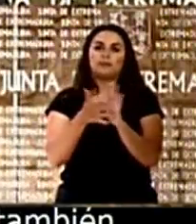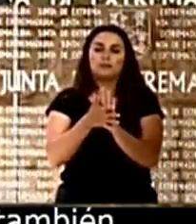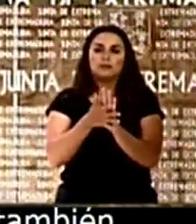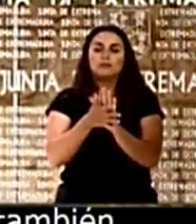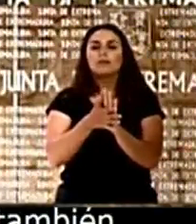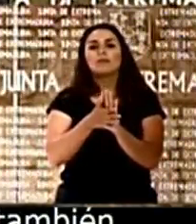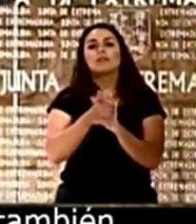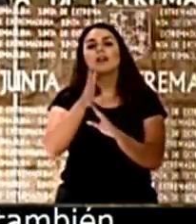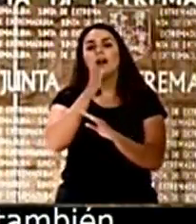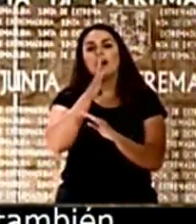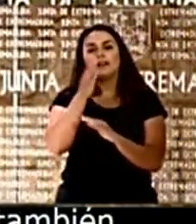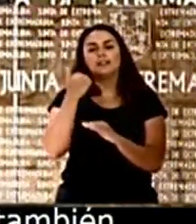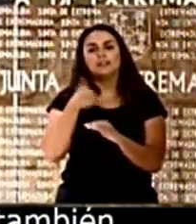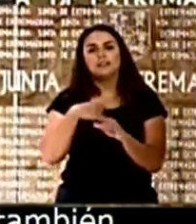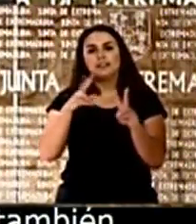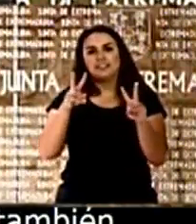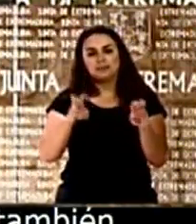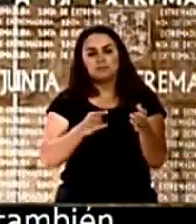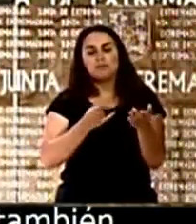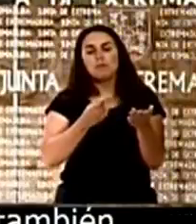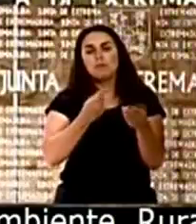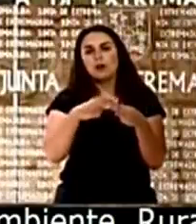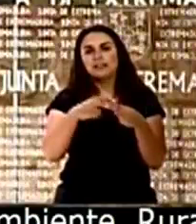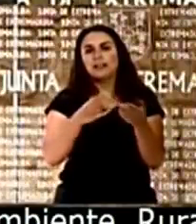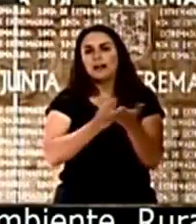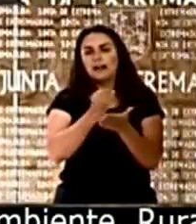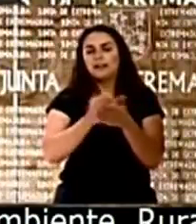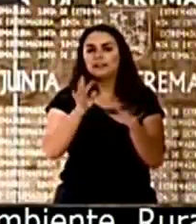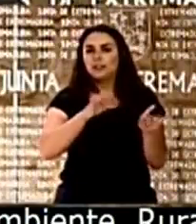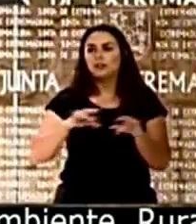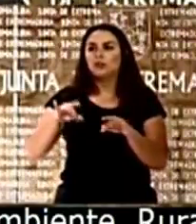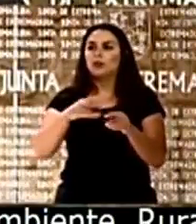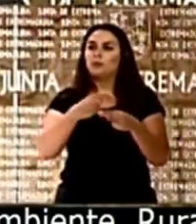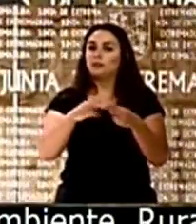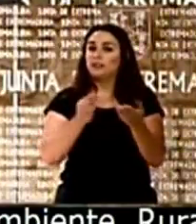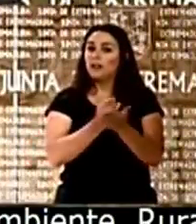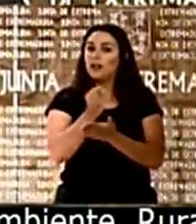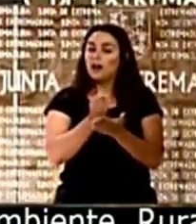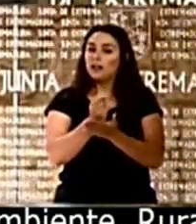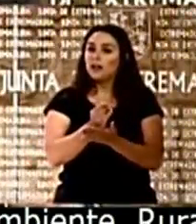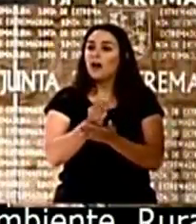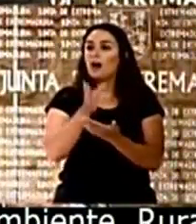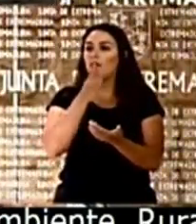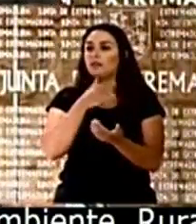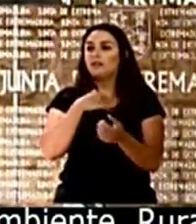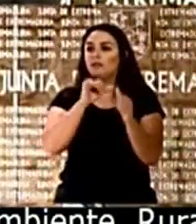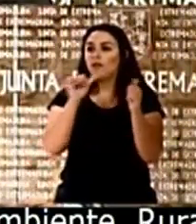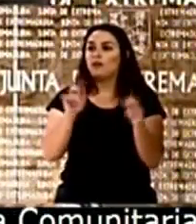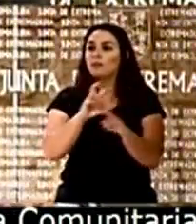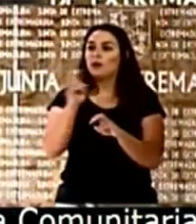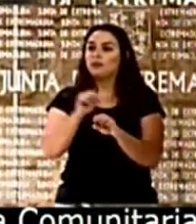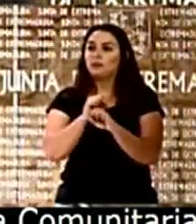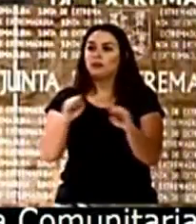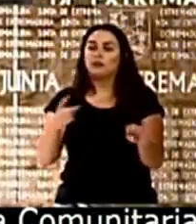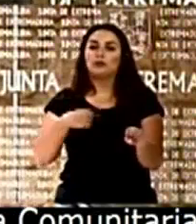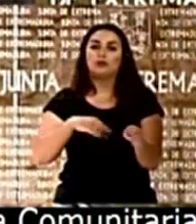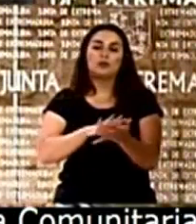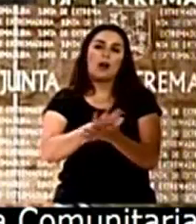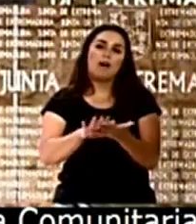Ambiente, Rural, Políticas Agrarias y Territorio en la política agraria comunitaria. No puede ser que estemos hablando ahora de